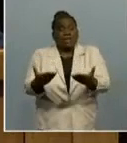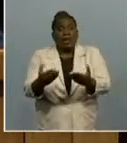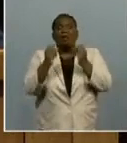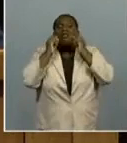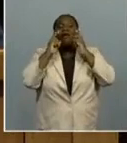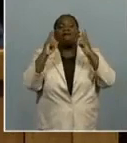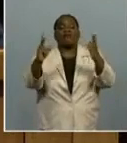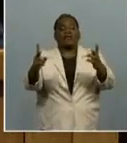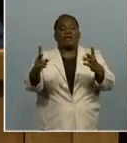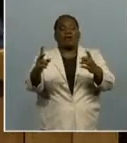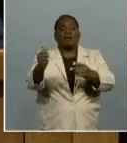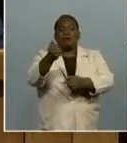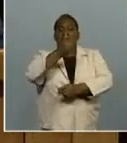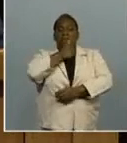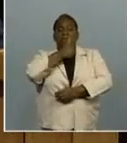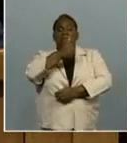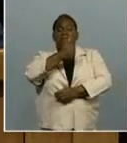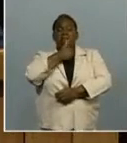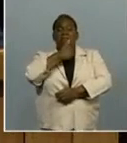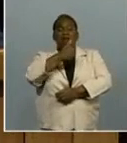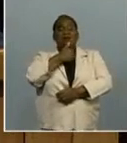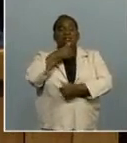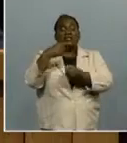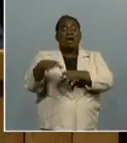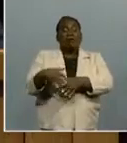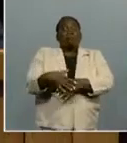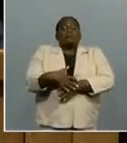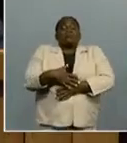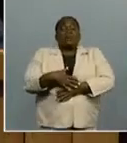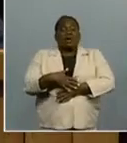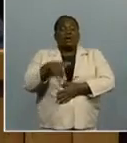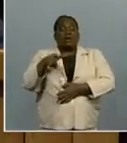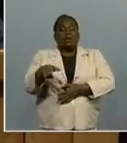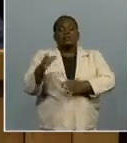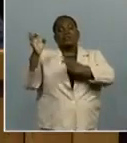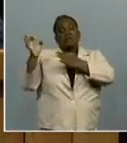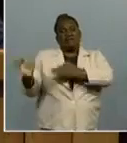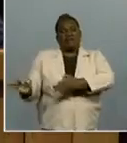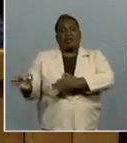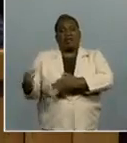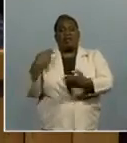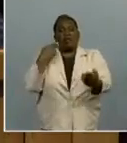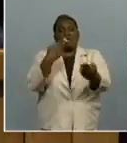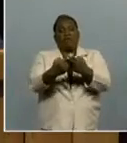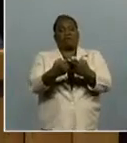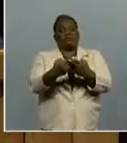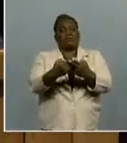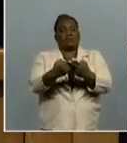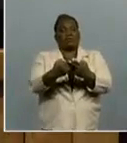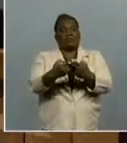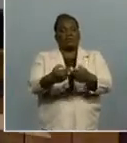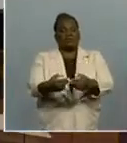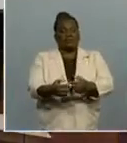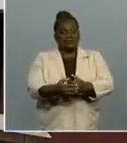la vida más fácil no será dejar de respirar que dejar de ser fiel a su confianza